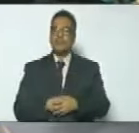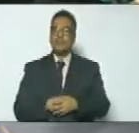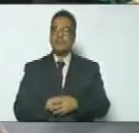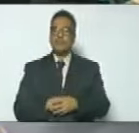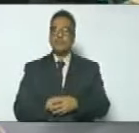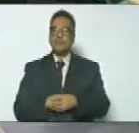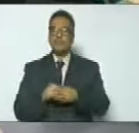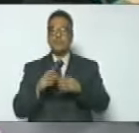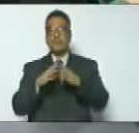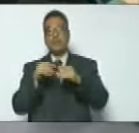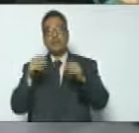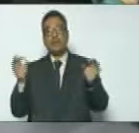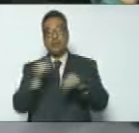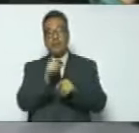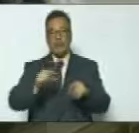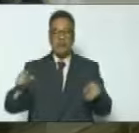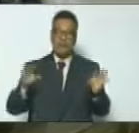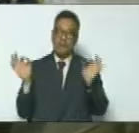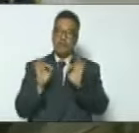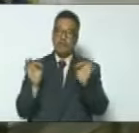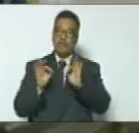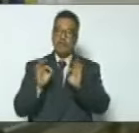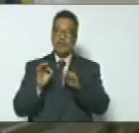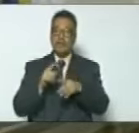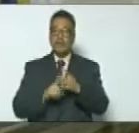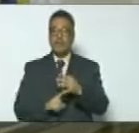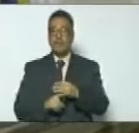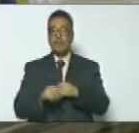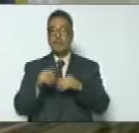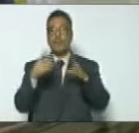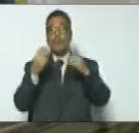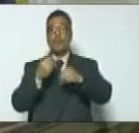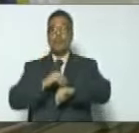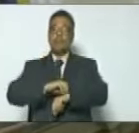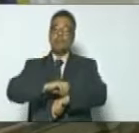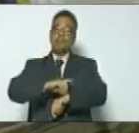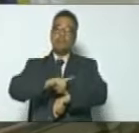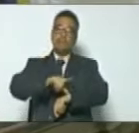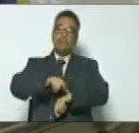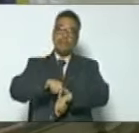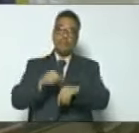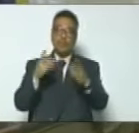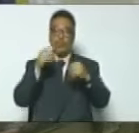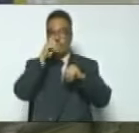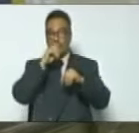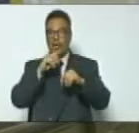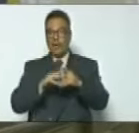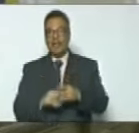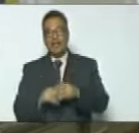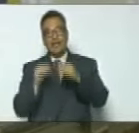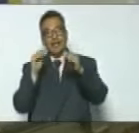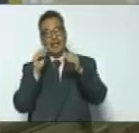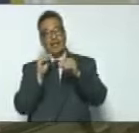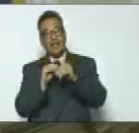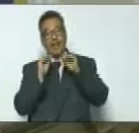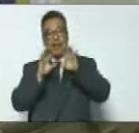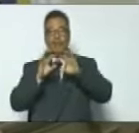La desesperanza de los fanáticos. Nos calamos una buena cantidad de años de mamadera de gallo.